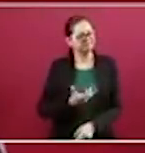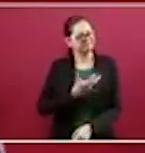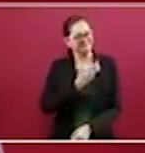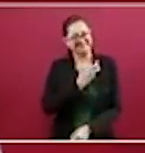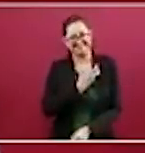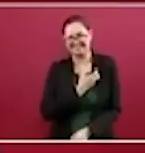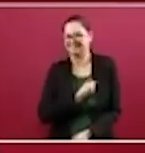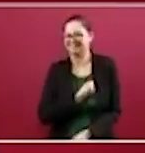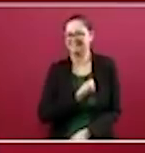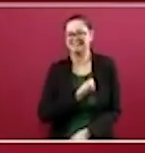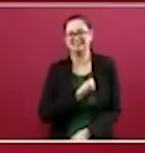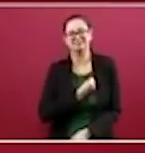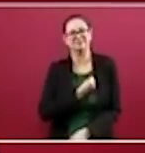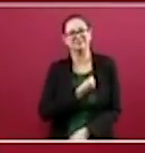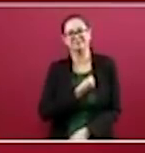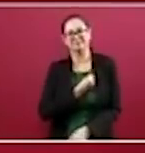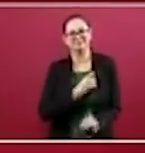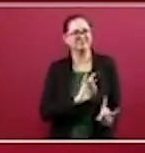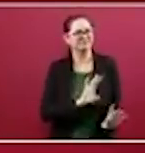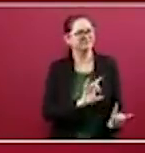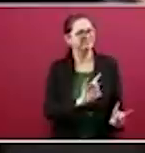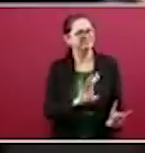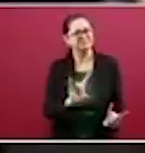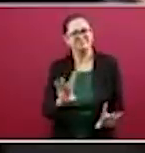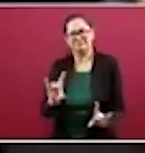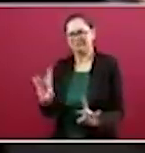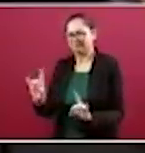dolorosísimo lo que sucede,